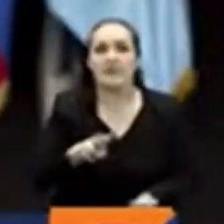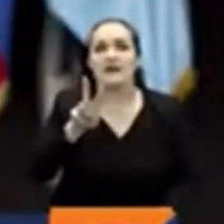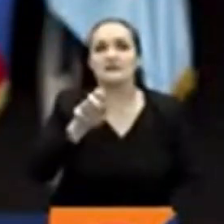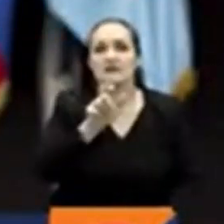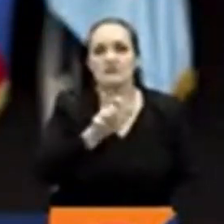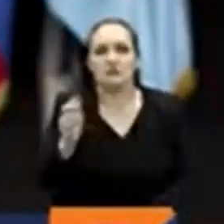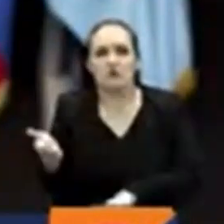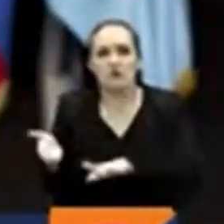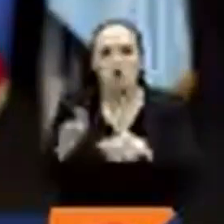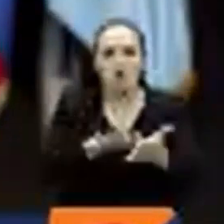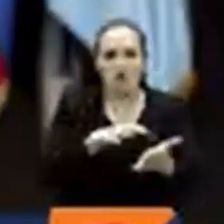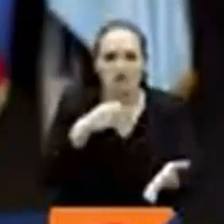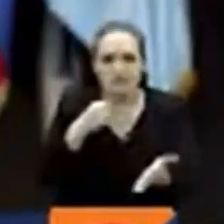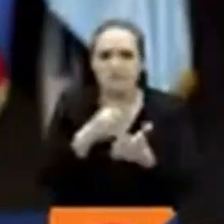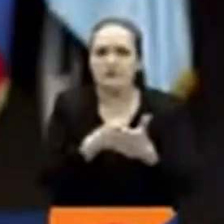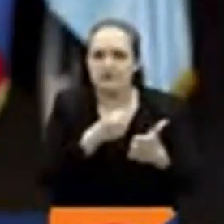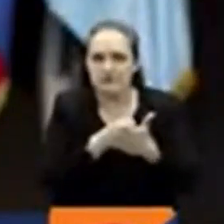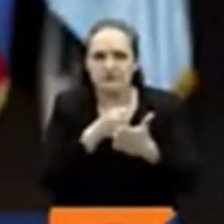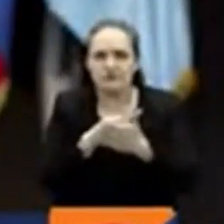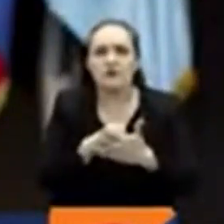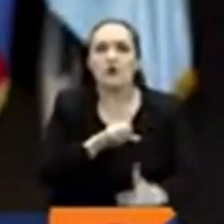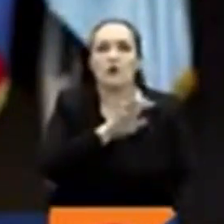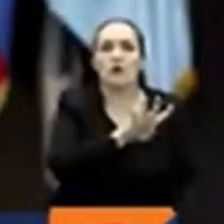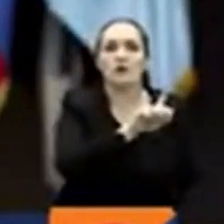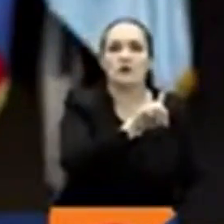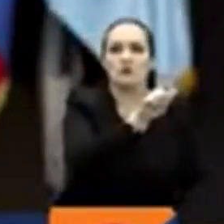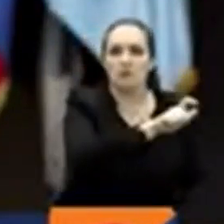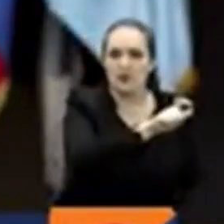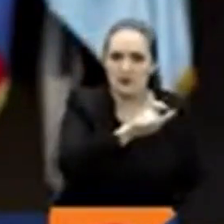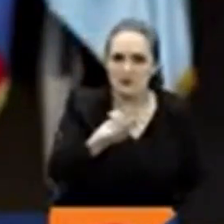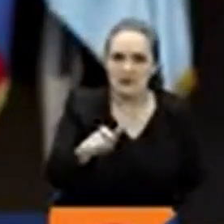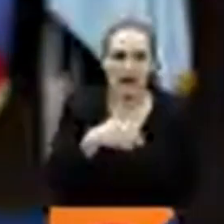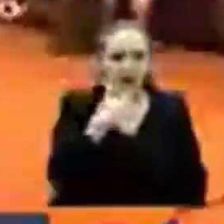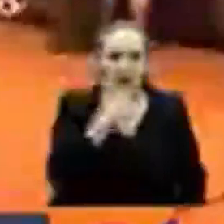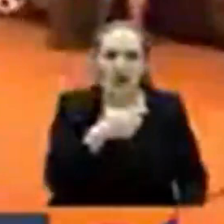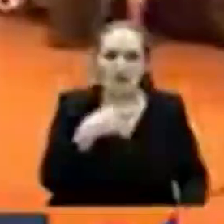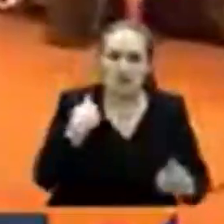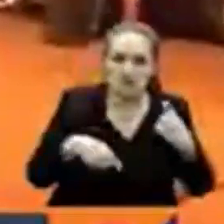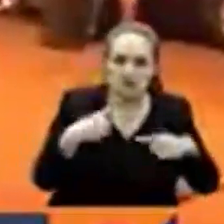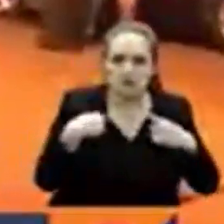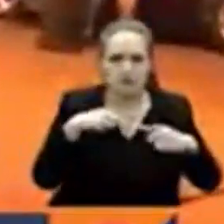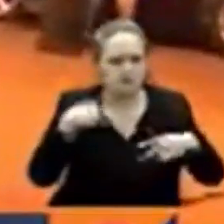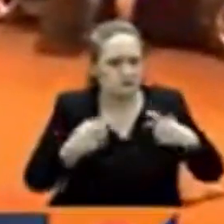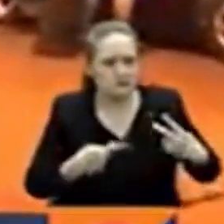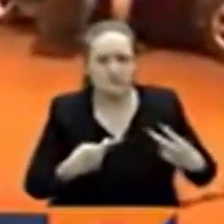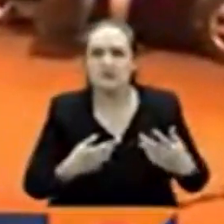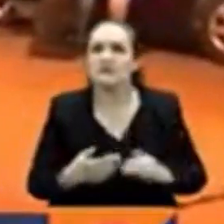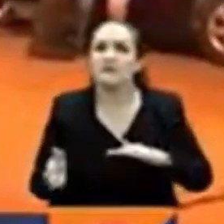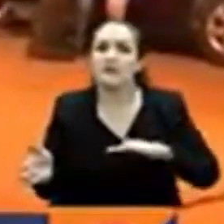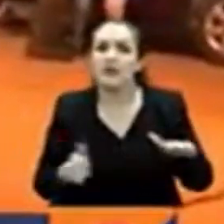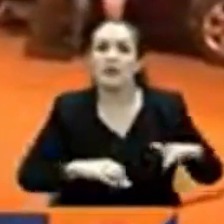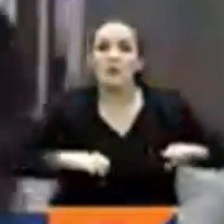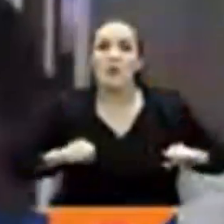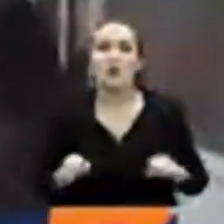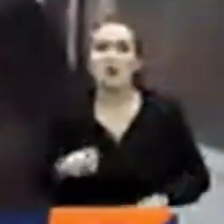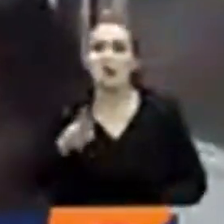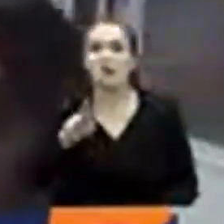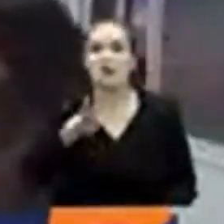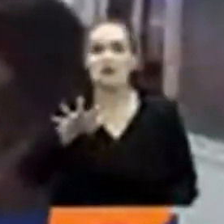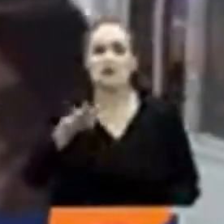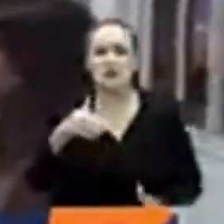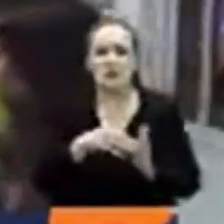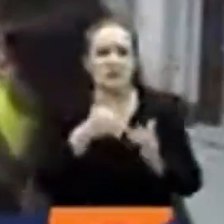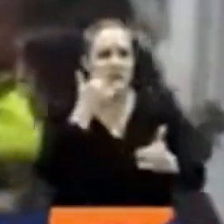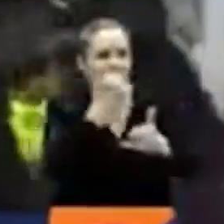la vida y 41 más sufrieron algún tipo de lesión. En Bogotá se recibieron más de 25.000 llamadas